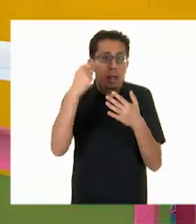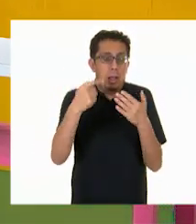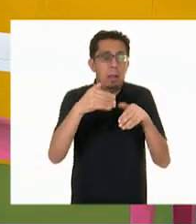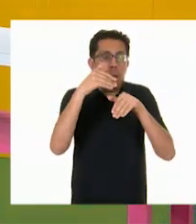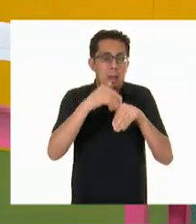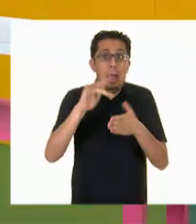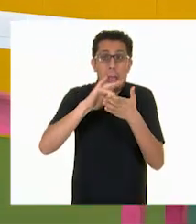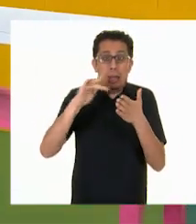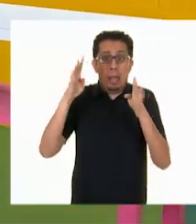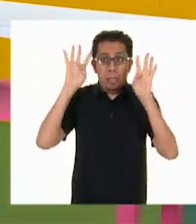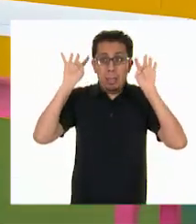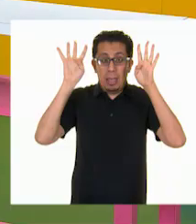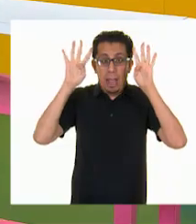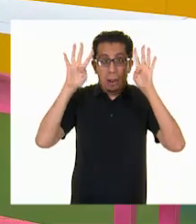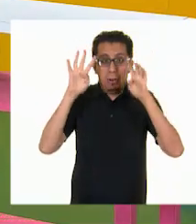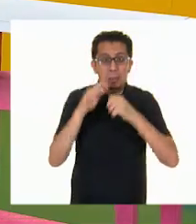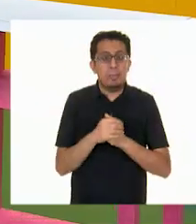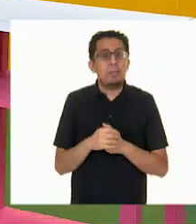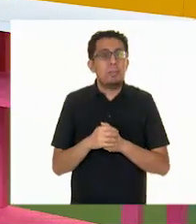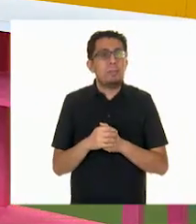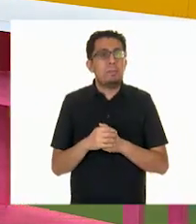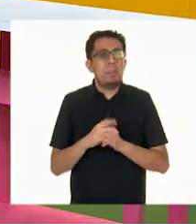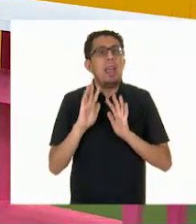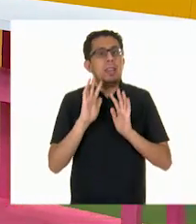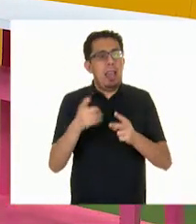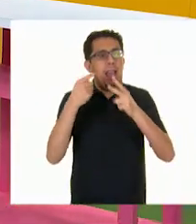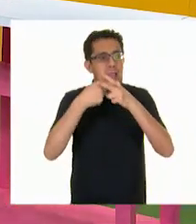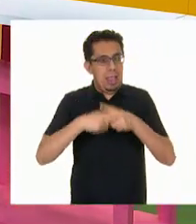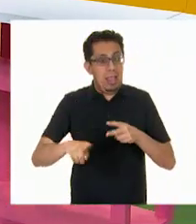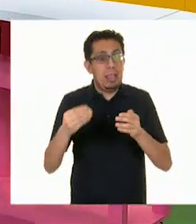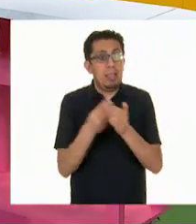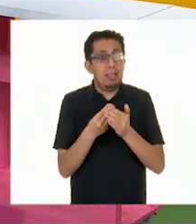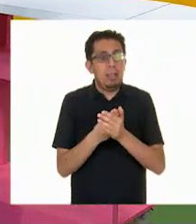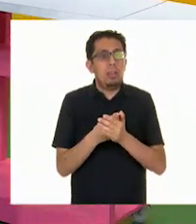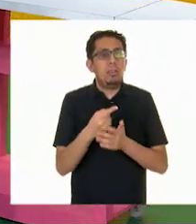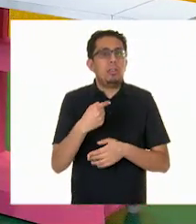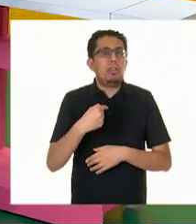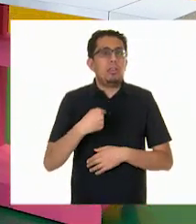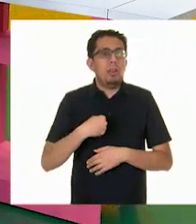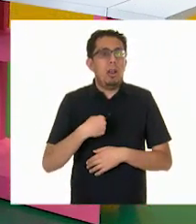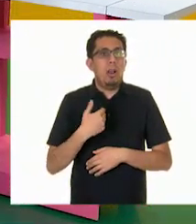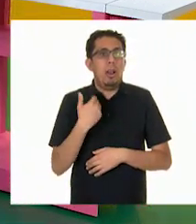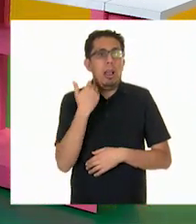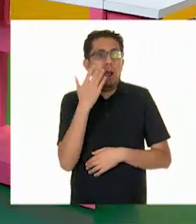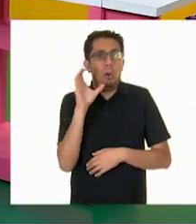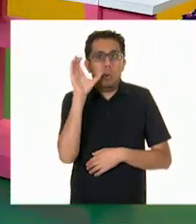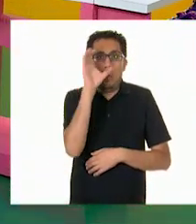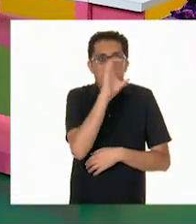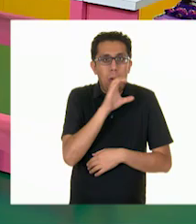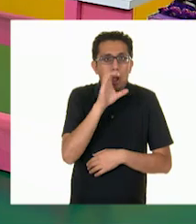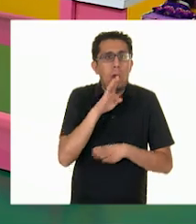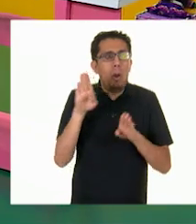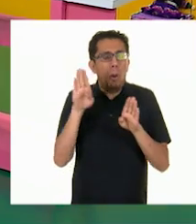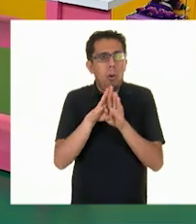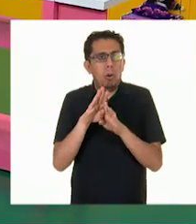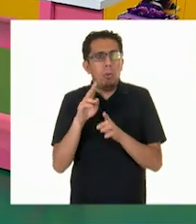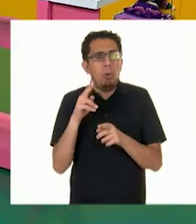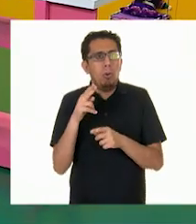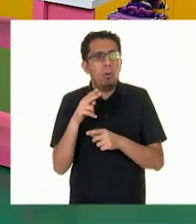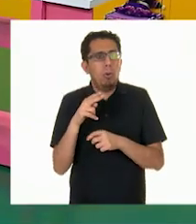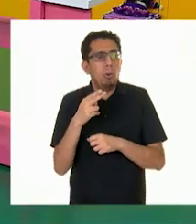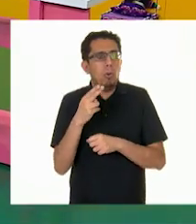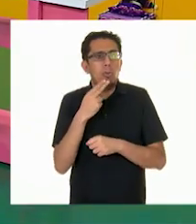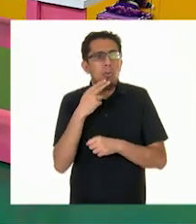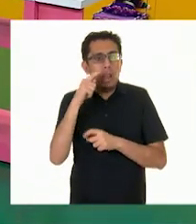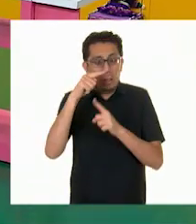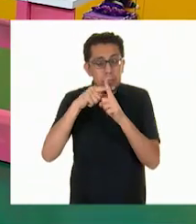Muchas gracias, Ajolisto. Bueno, ya podemos comenzar con nuestra clase. Y yo la verdad es que tengo mucha curiosidad sobre cómo utilizar este termómetro. ¿Y